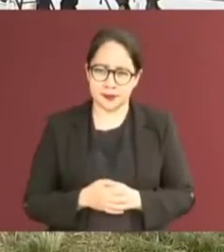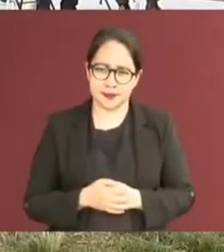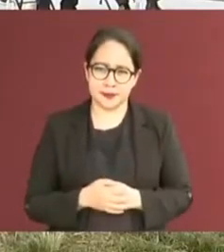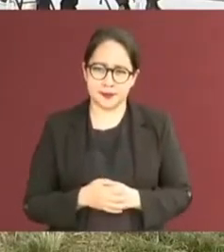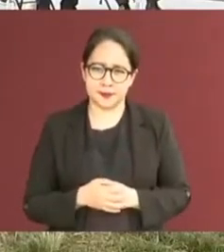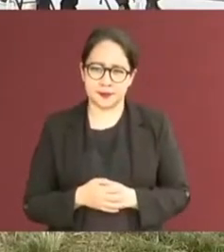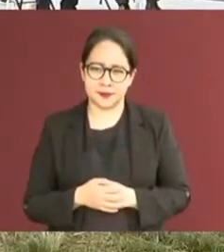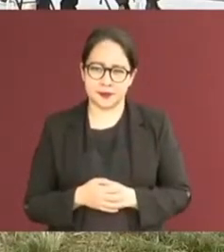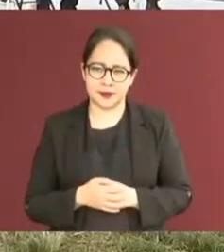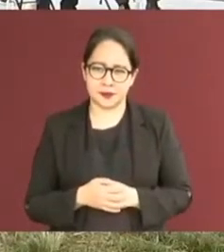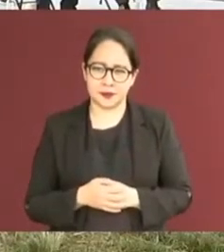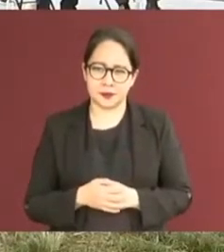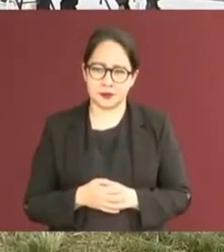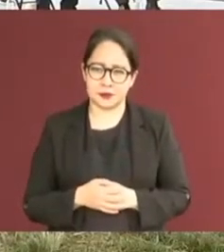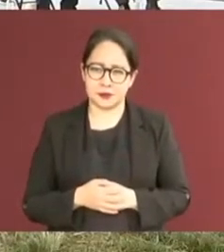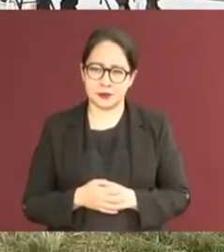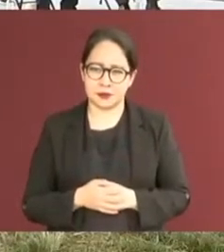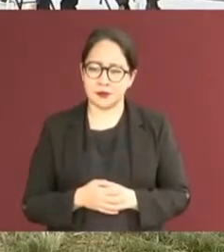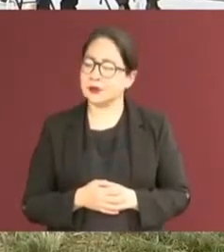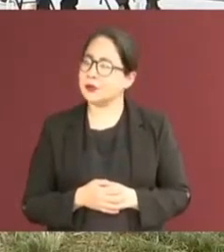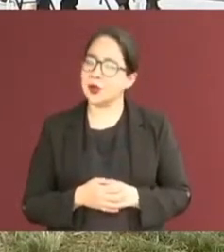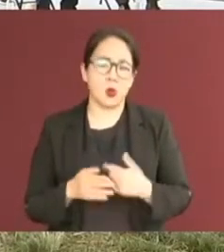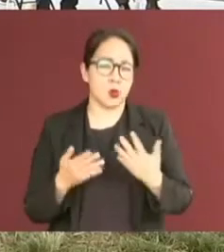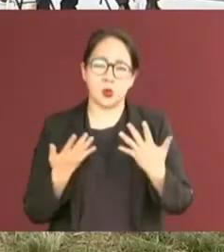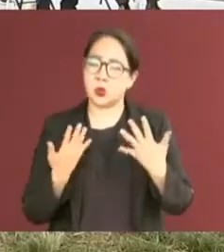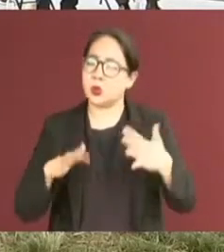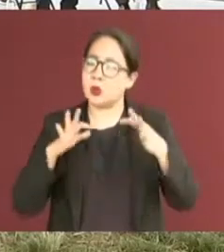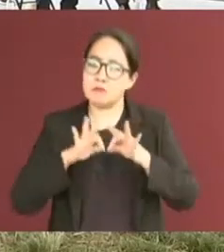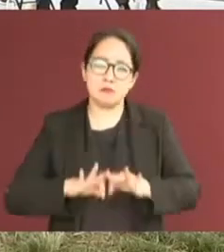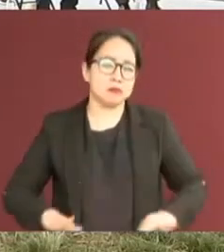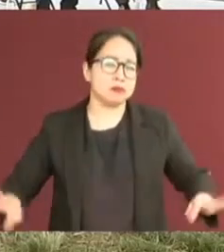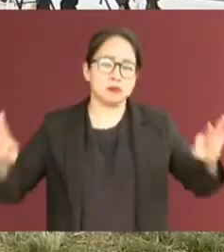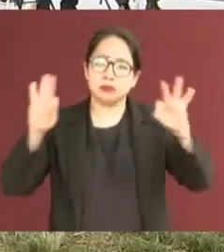y se tiene lo más importante de todo,